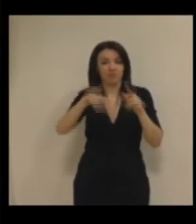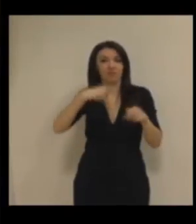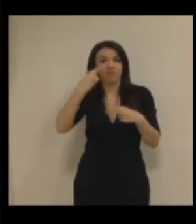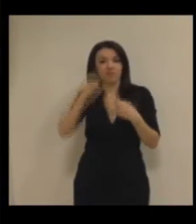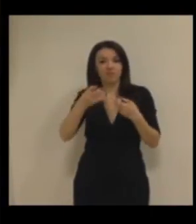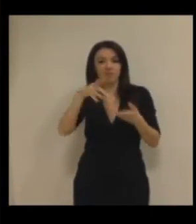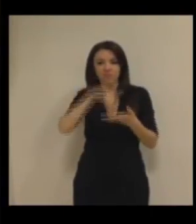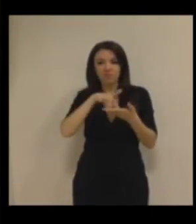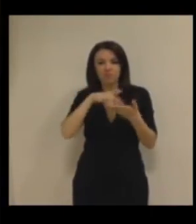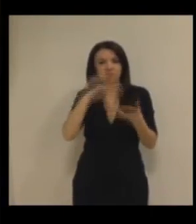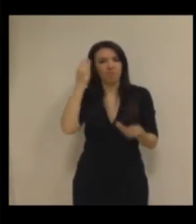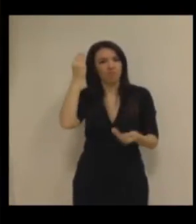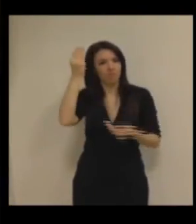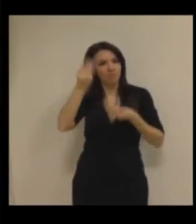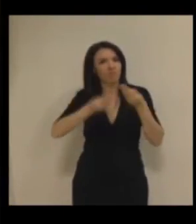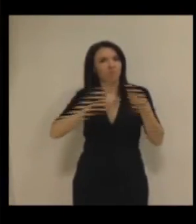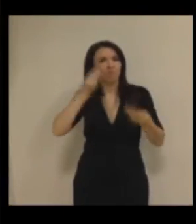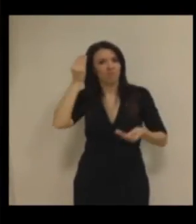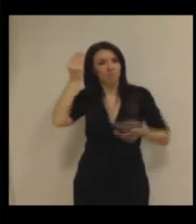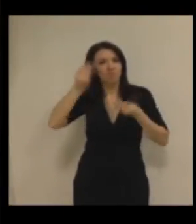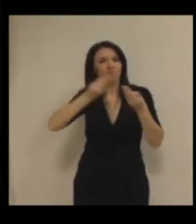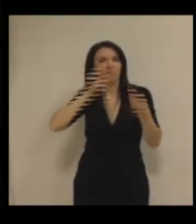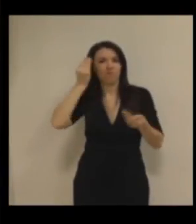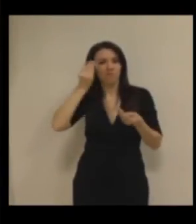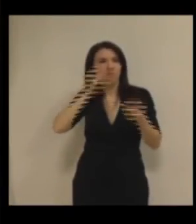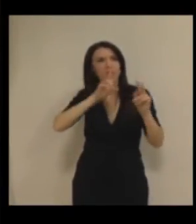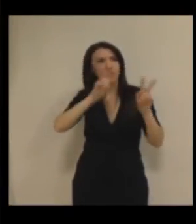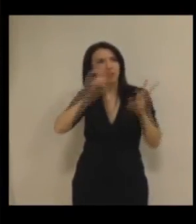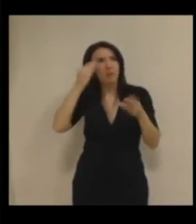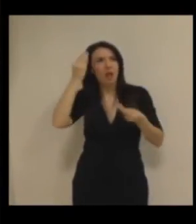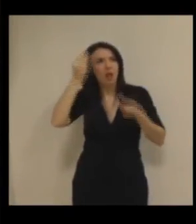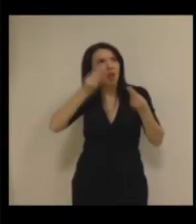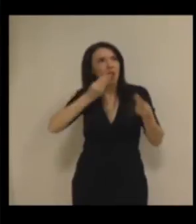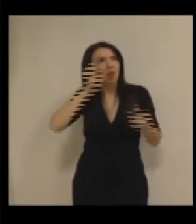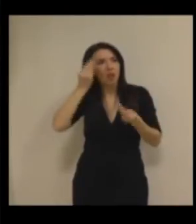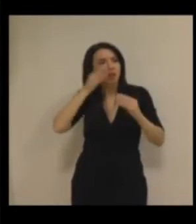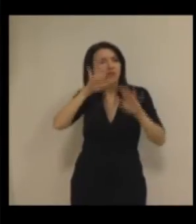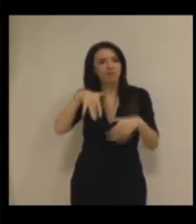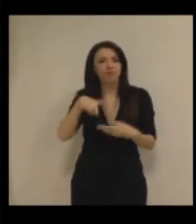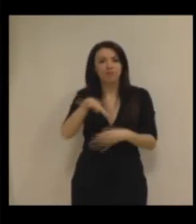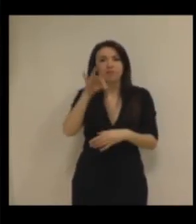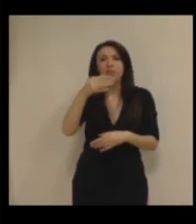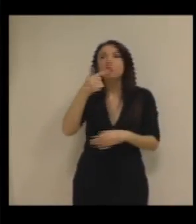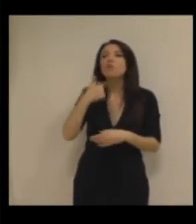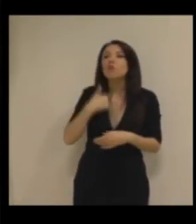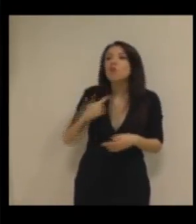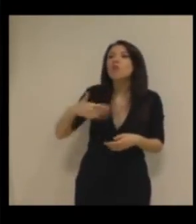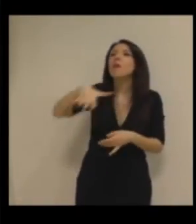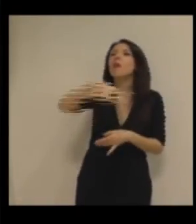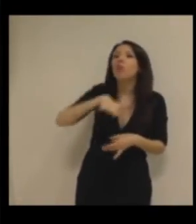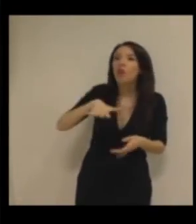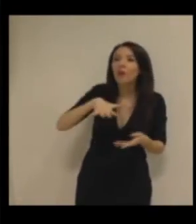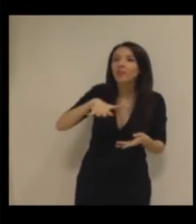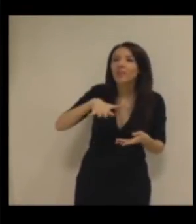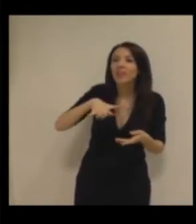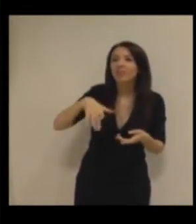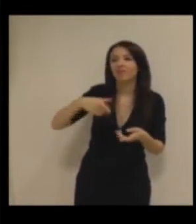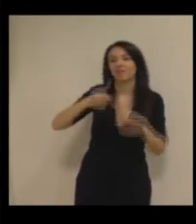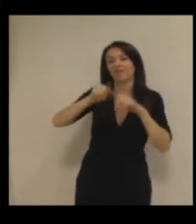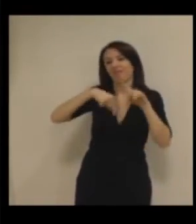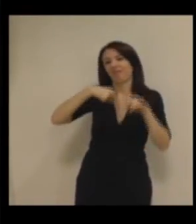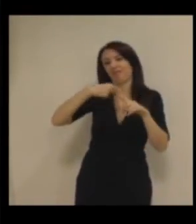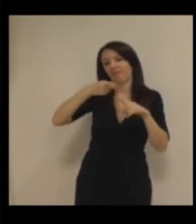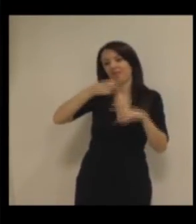de bastante reflexión a este respecto, pues decidimos, dime dónde estás y te